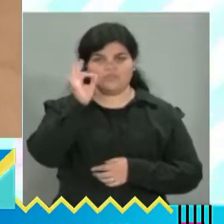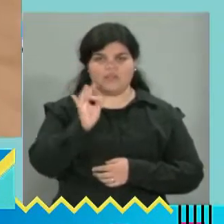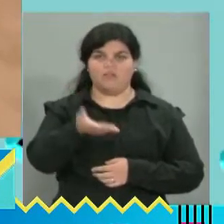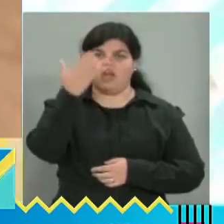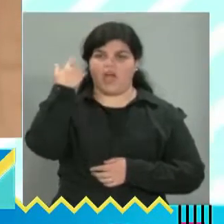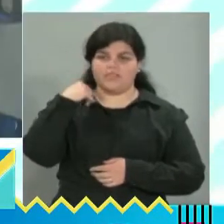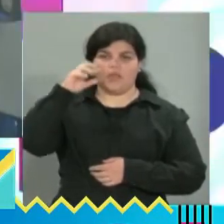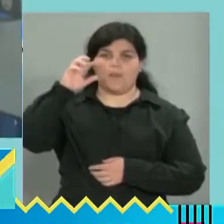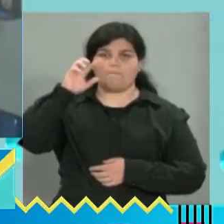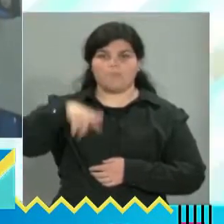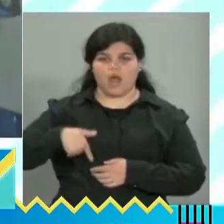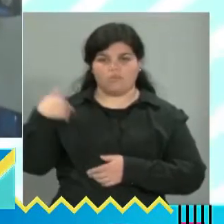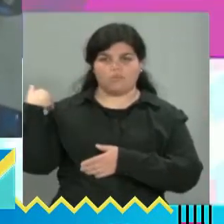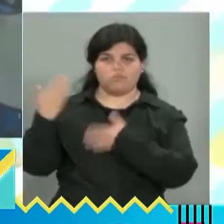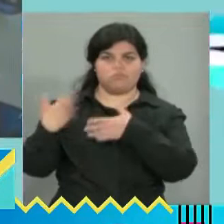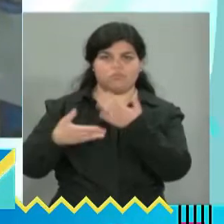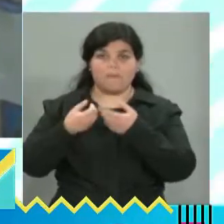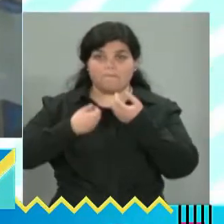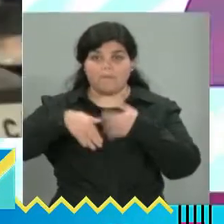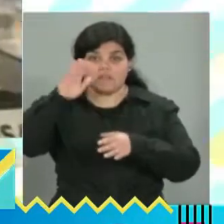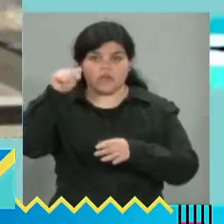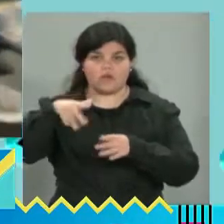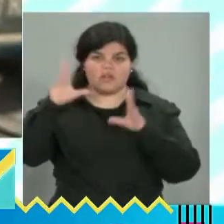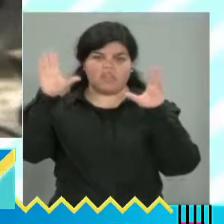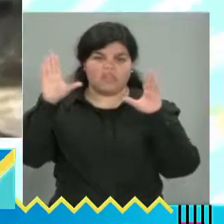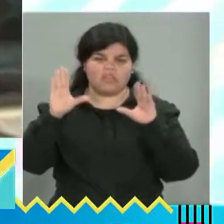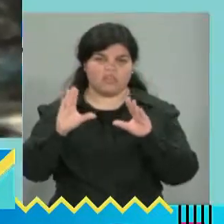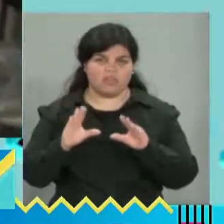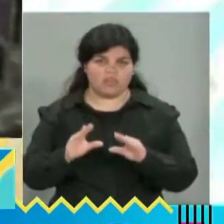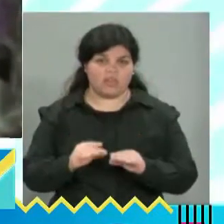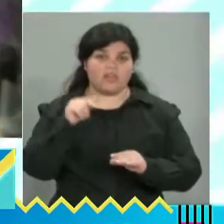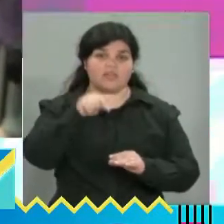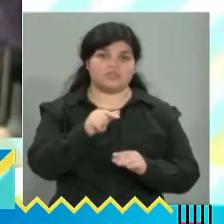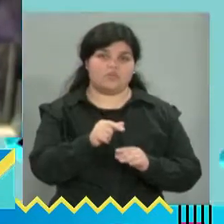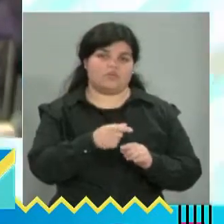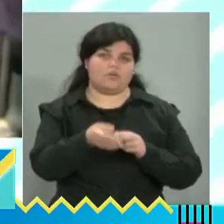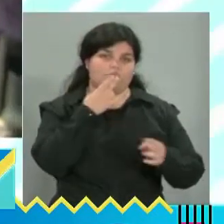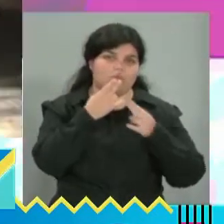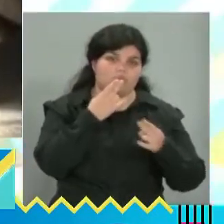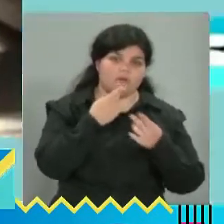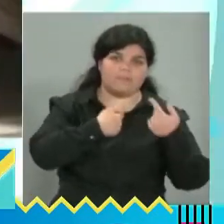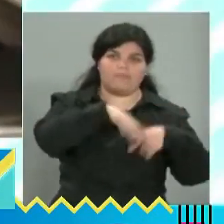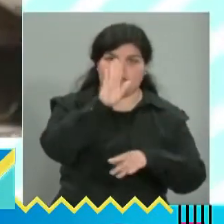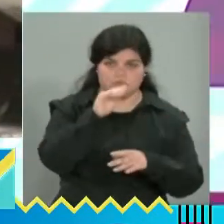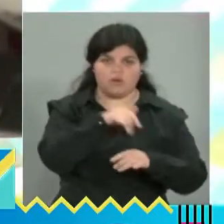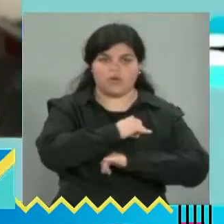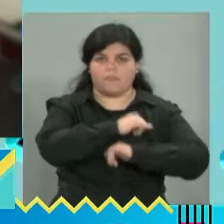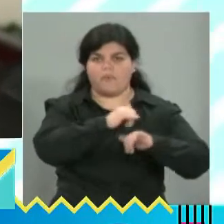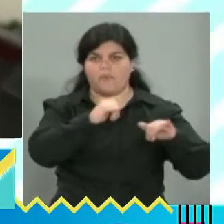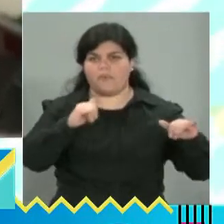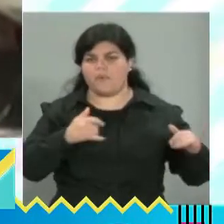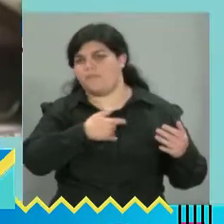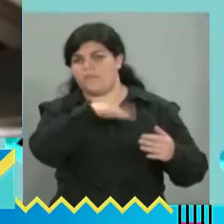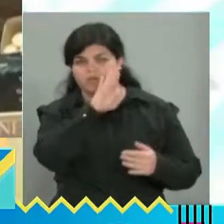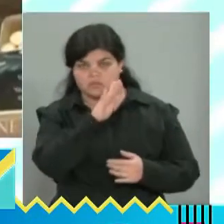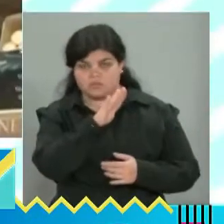aplicado y que esto va dando lugar para que sigan avanzando el marketing y el negocio de estas sustancias. Por eso es muy importante que el Estado tiene